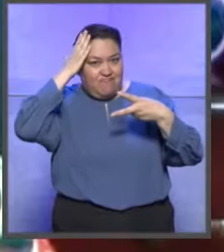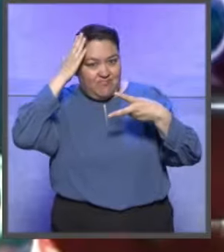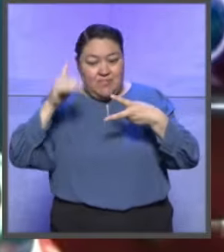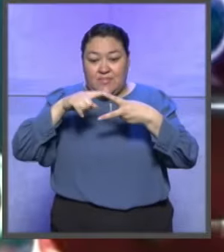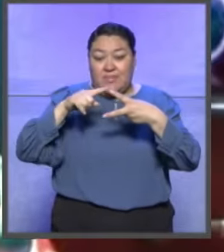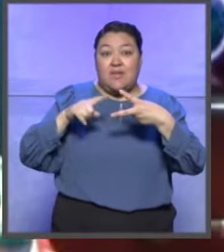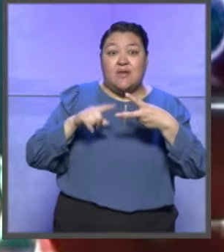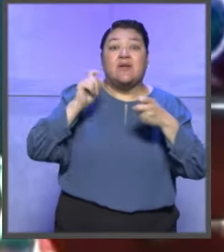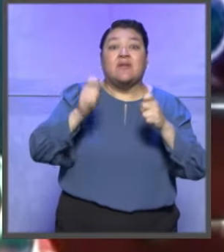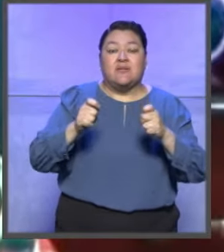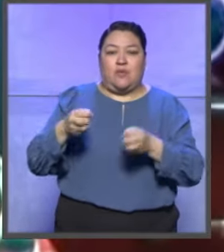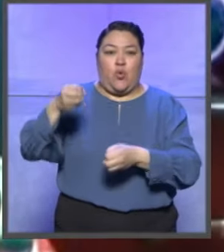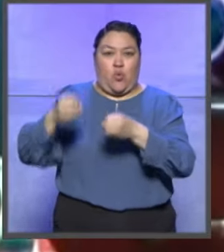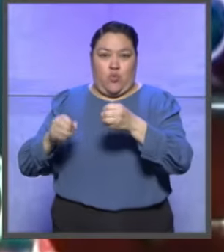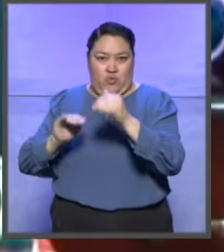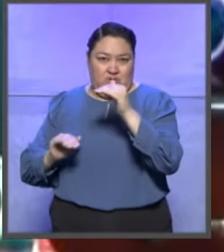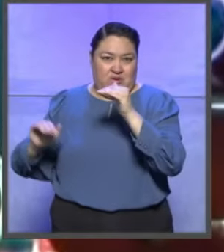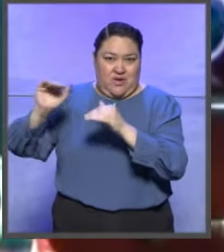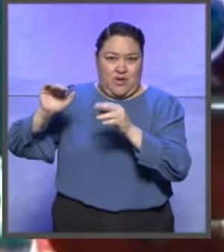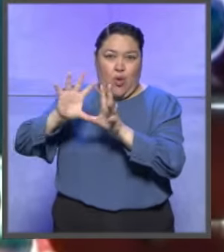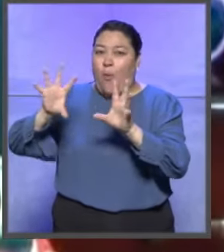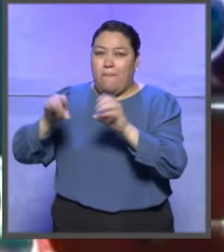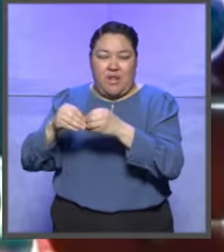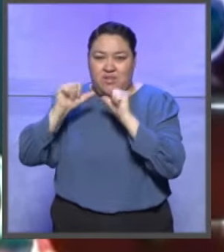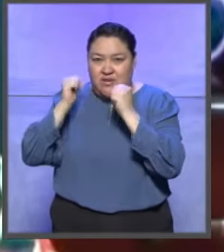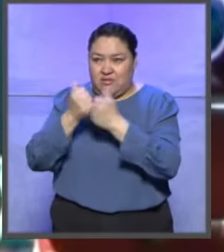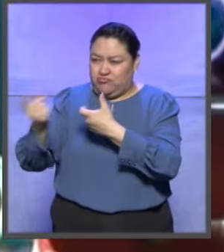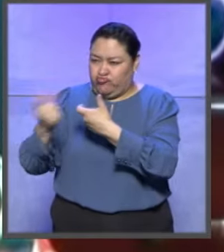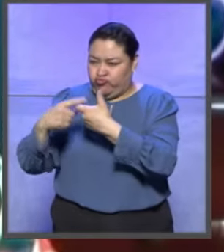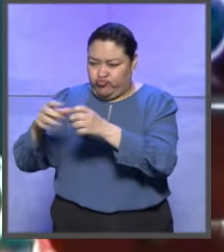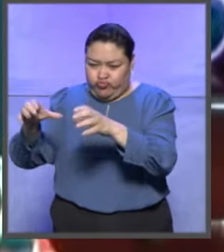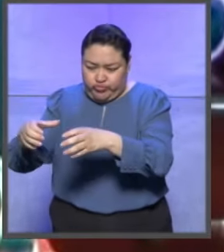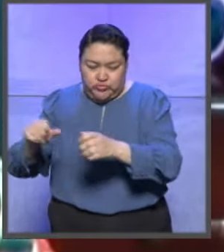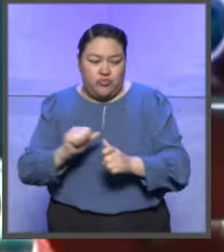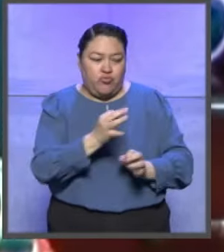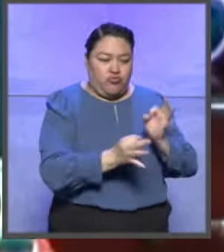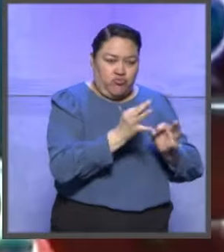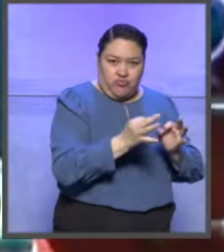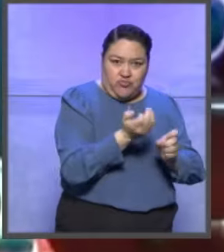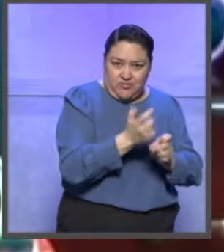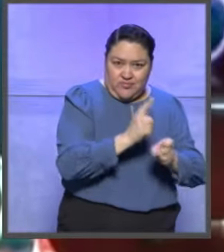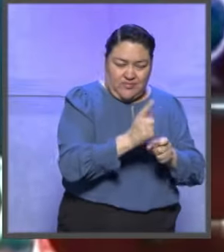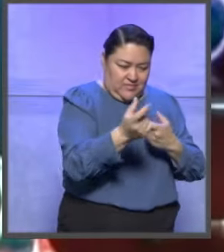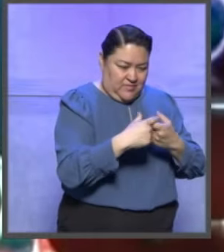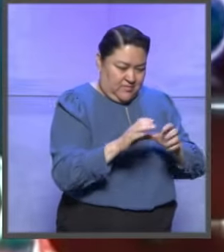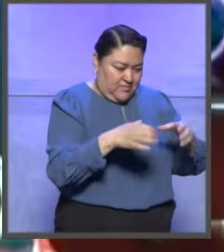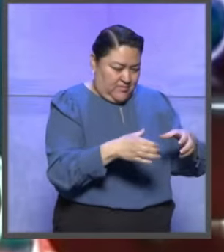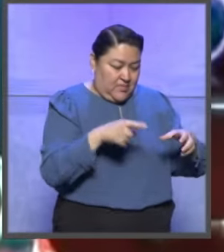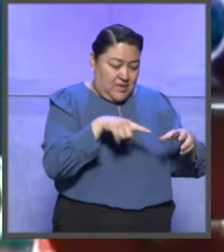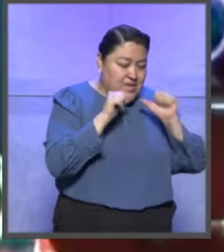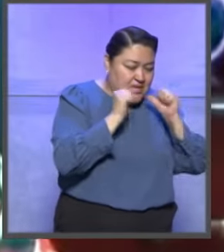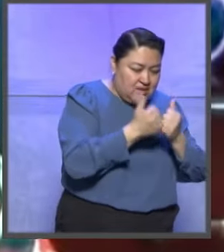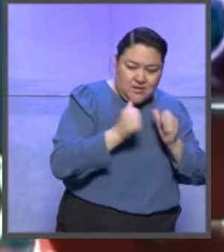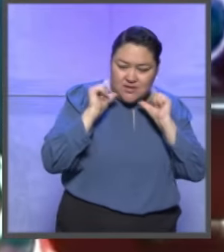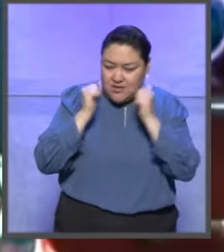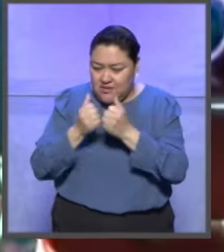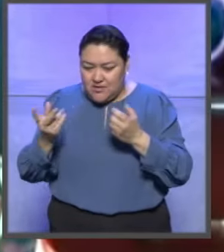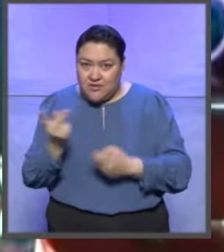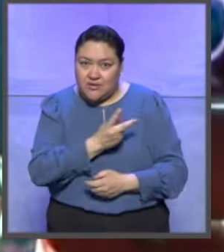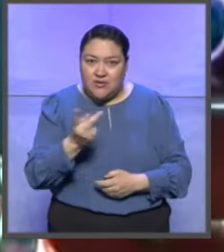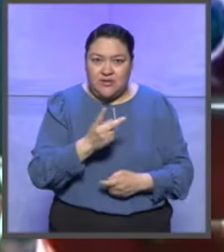pues asocian a todas las magistraturas que integran los tribunales electorales locales de nuestro país, y